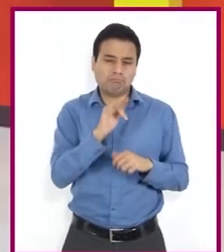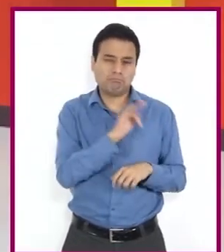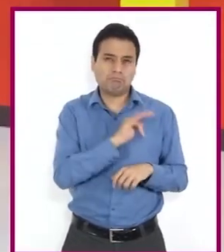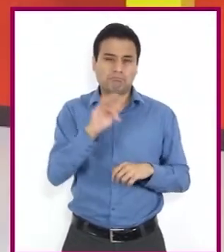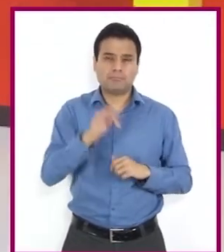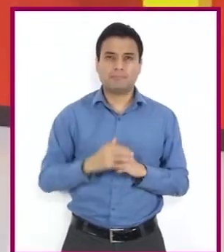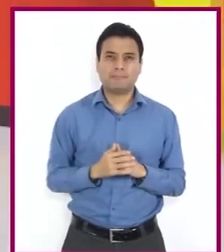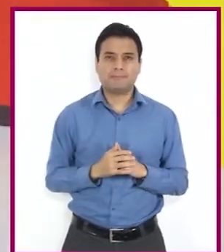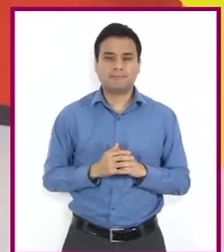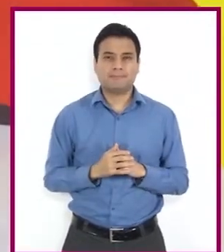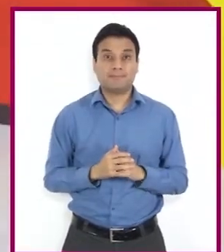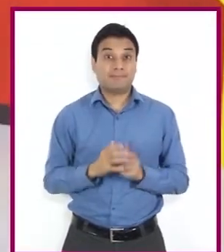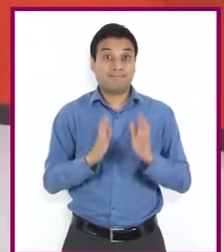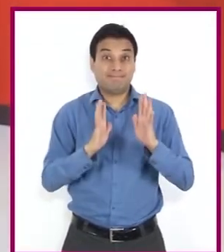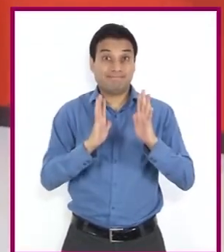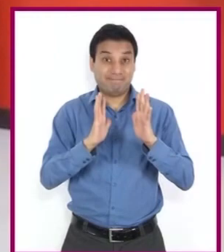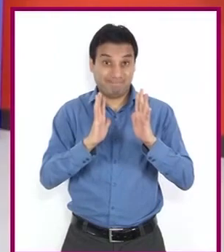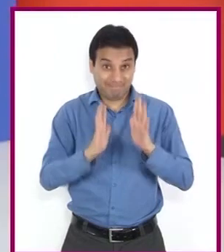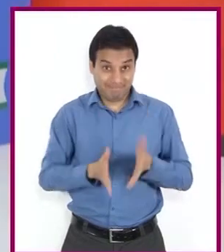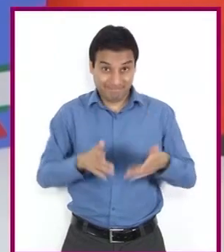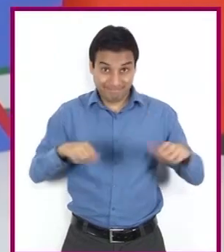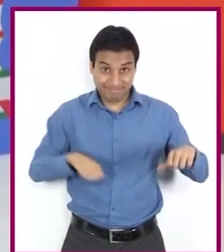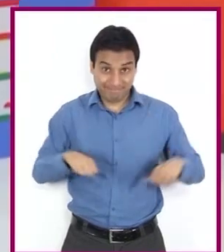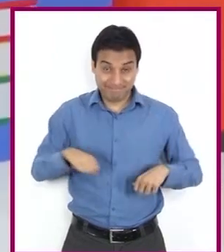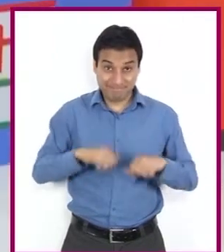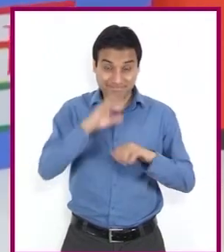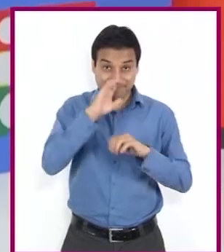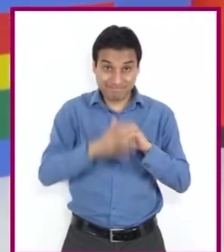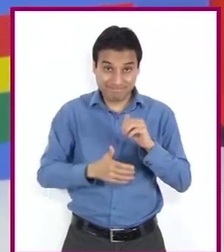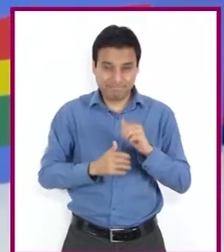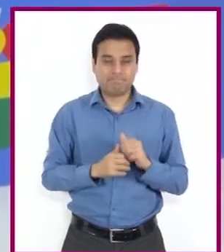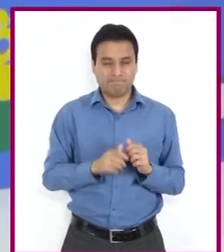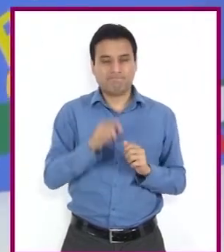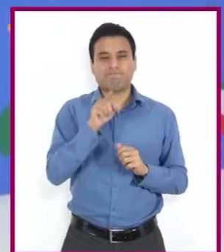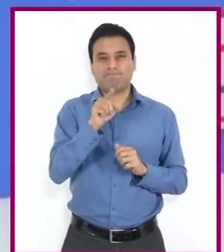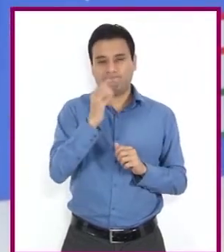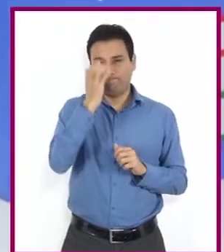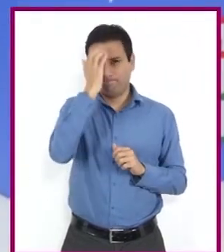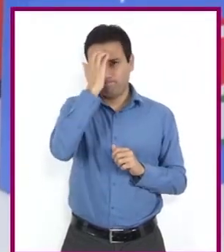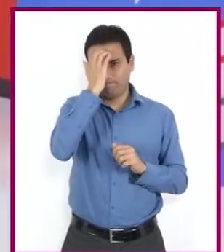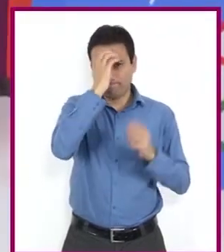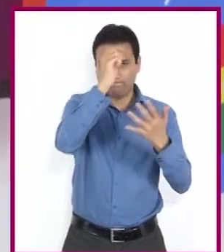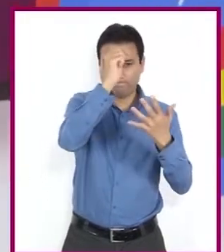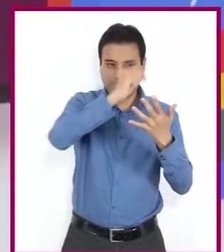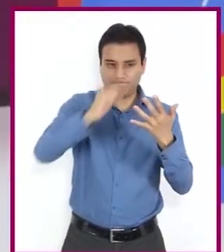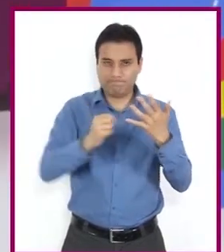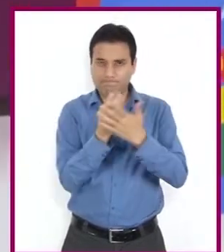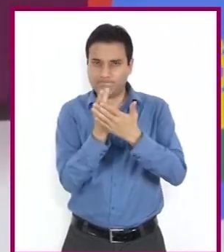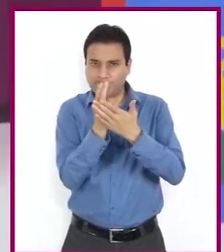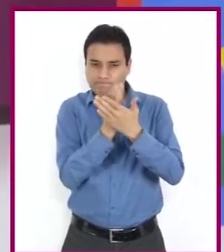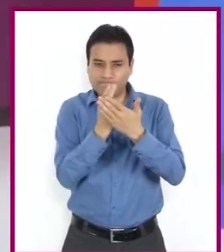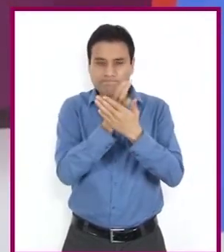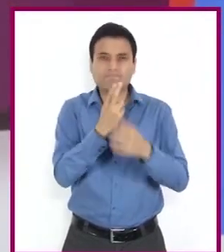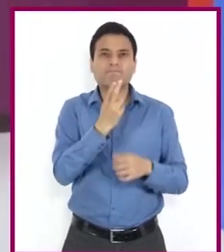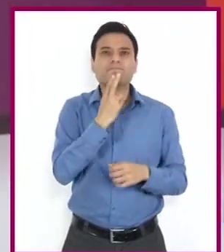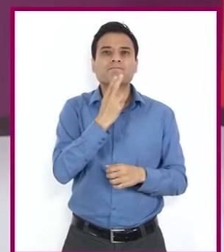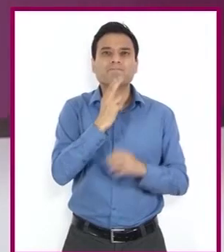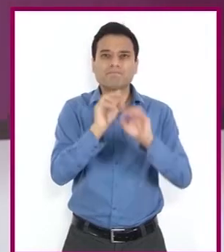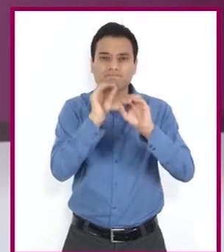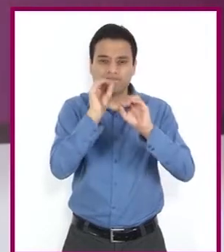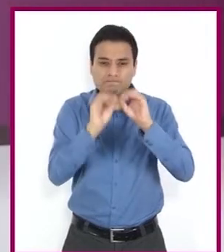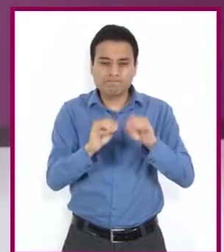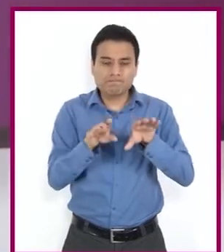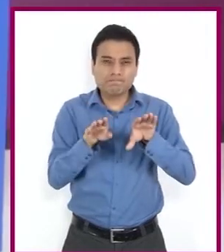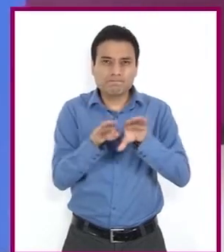Al culminar este reto, estarán identificando los recursos gráficos y definirán en qué momento los deben emplear